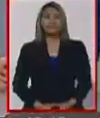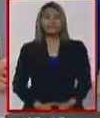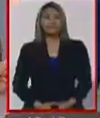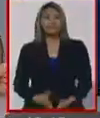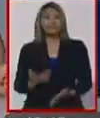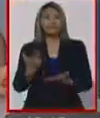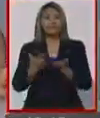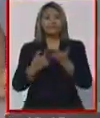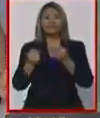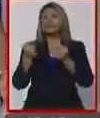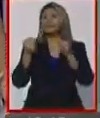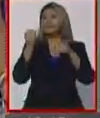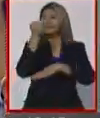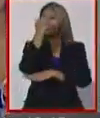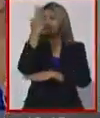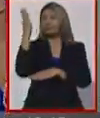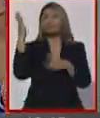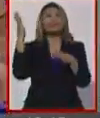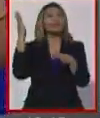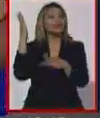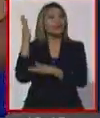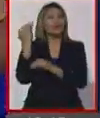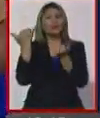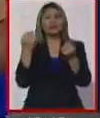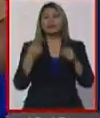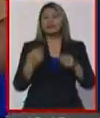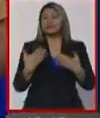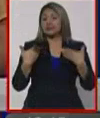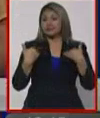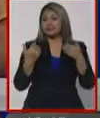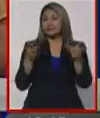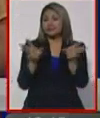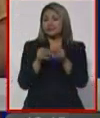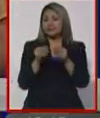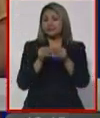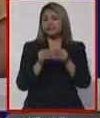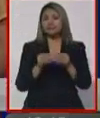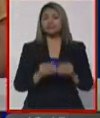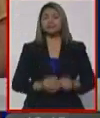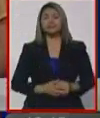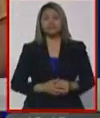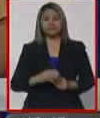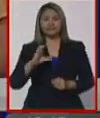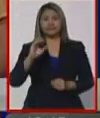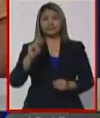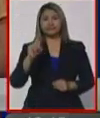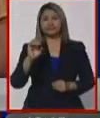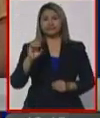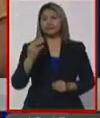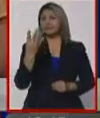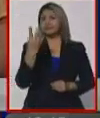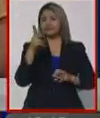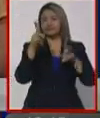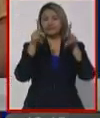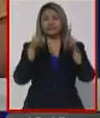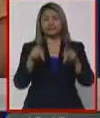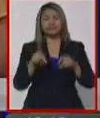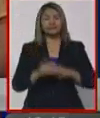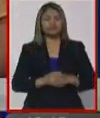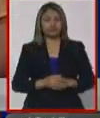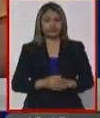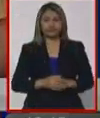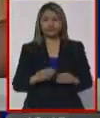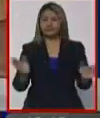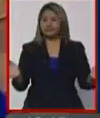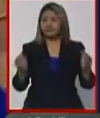Y sobre un caso de tala de árboles, le contamos que hoy se tenía previsto que se lleve adelante la audiencia cautelar de 4